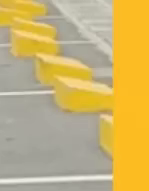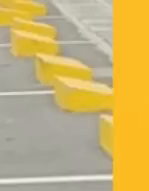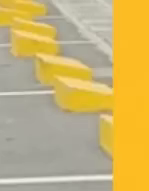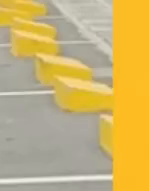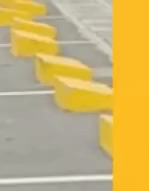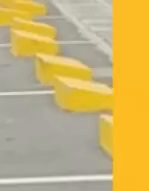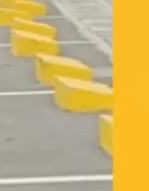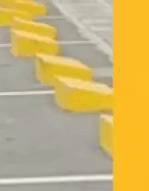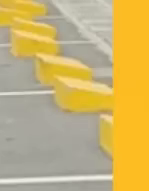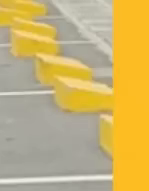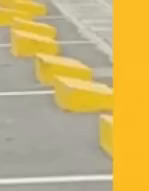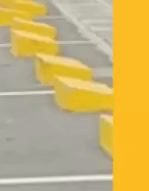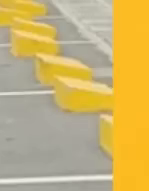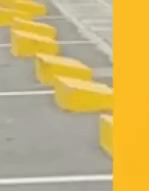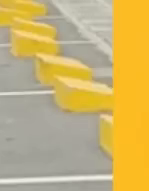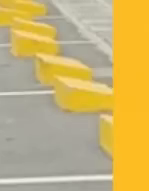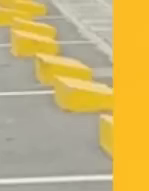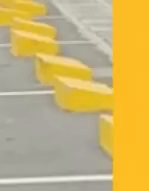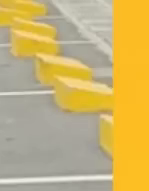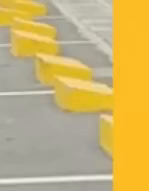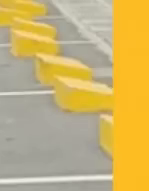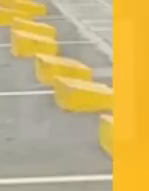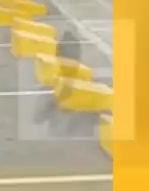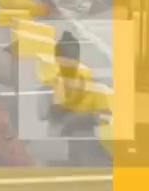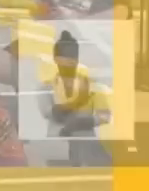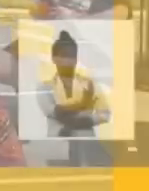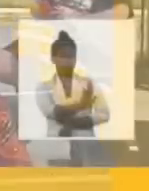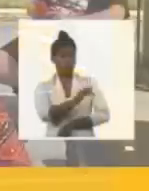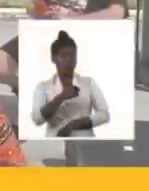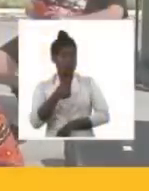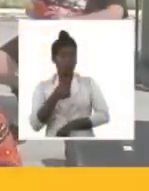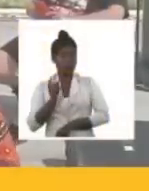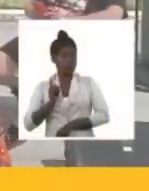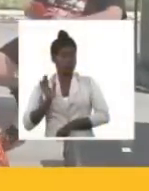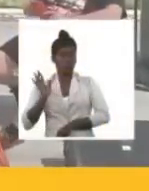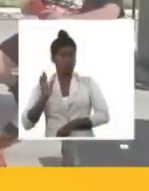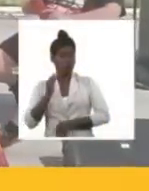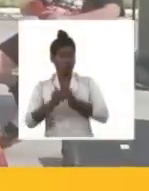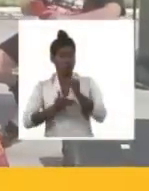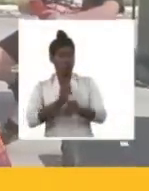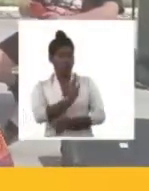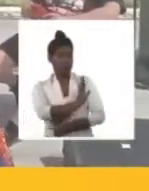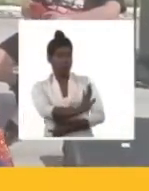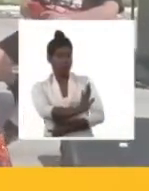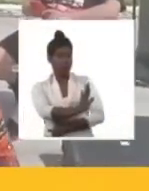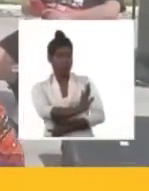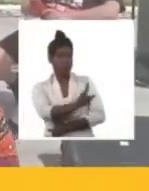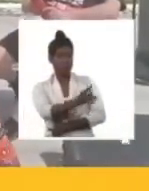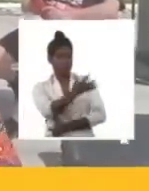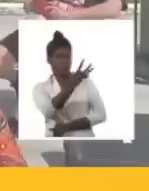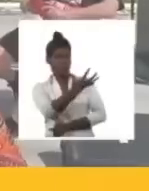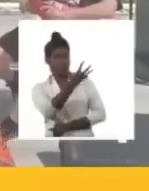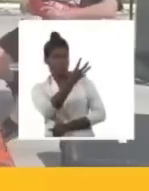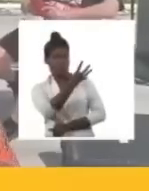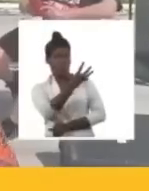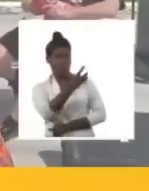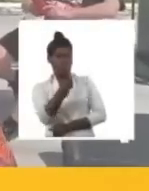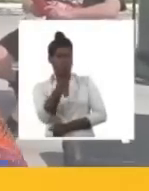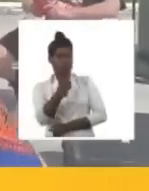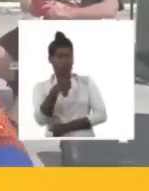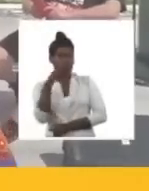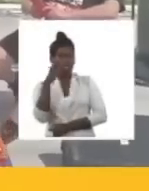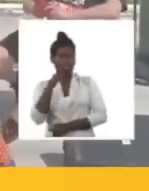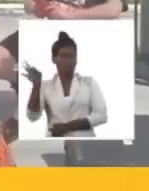¿viste? Vamos a seguir viendo esto. Y cuestionaron quién me había invitado a la